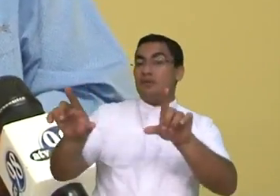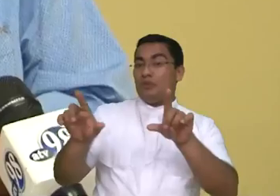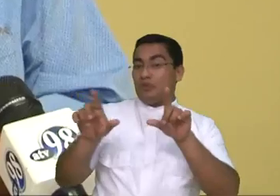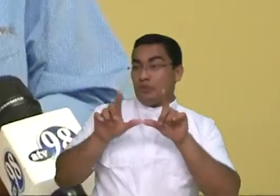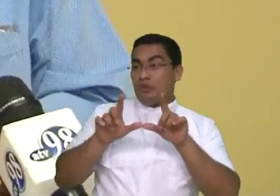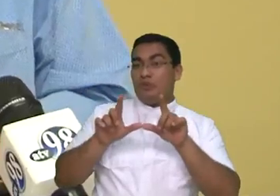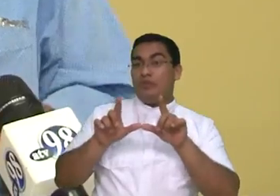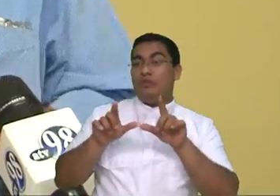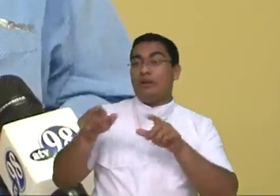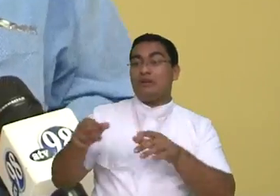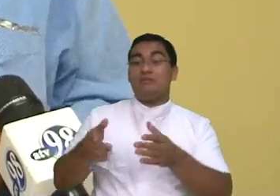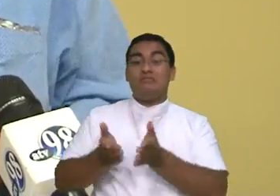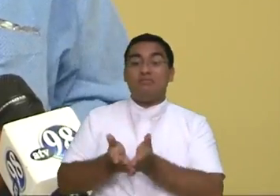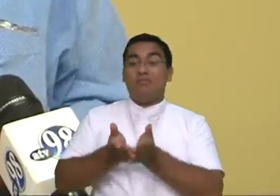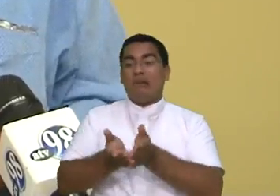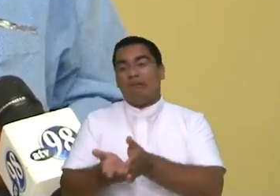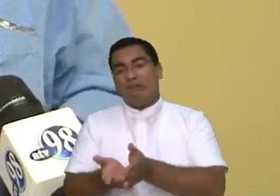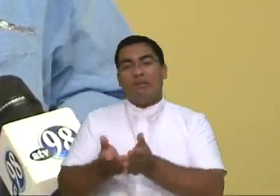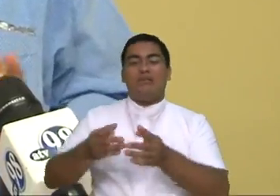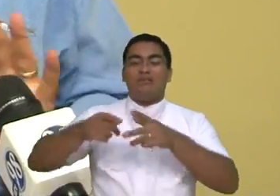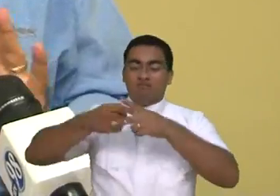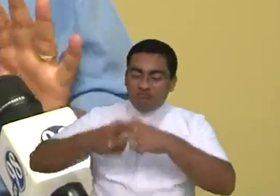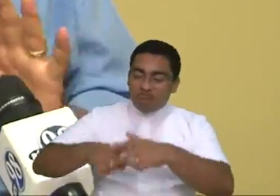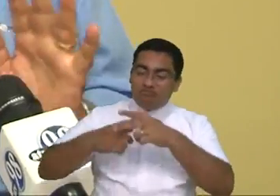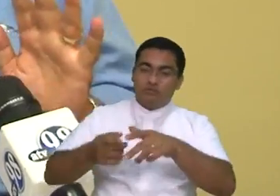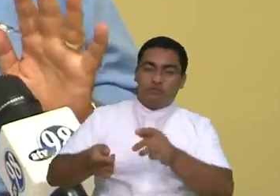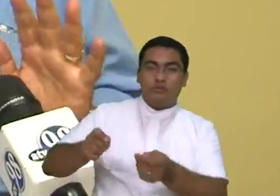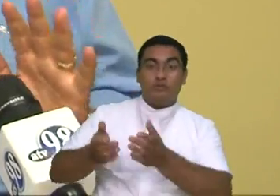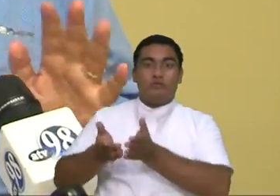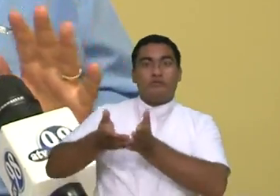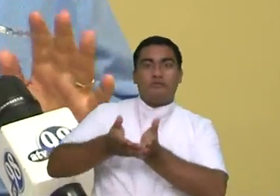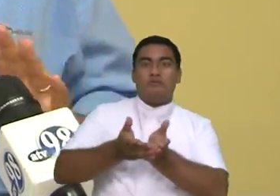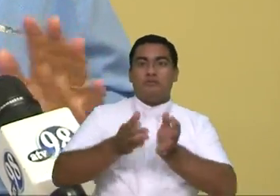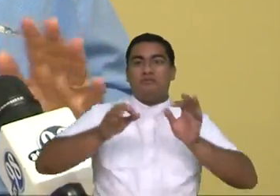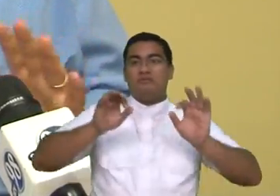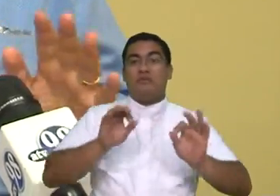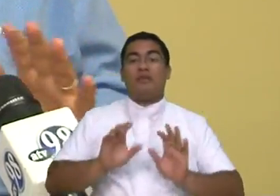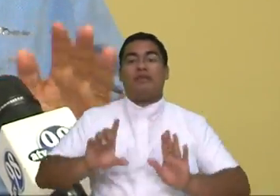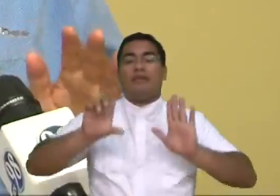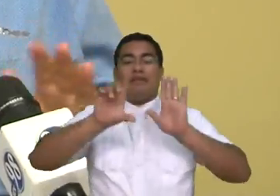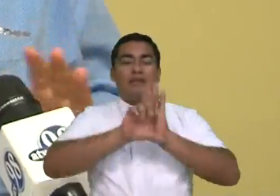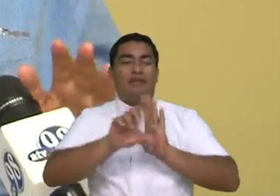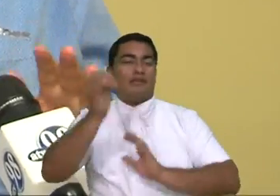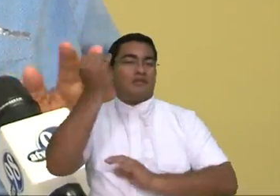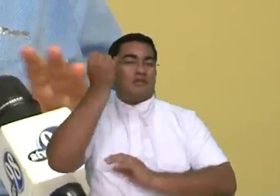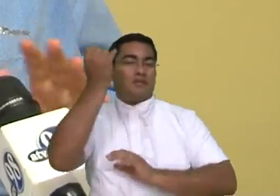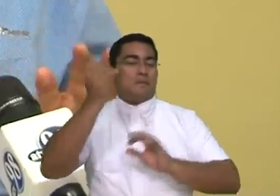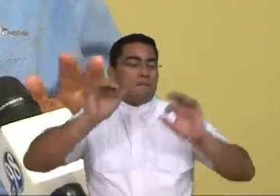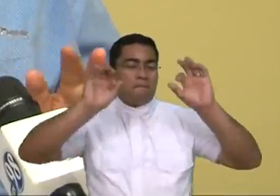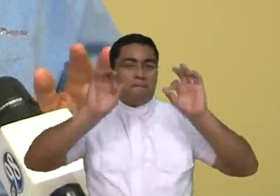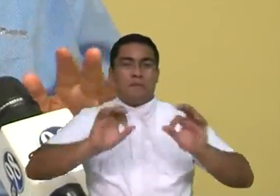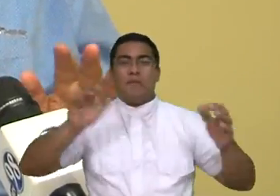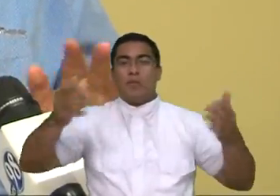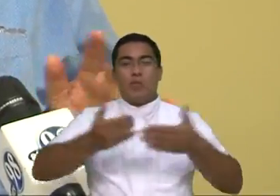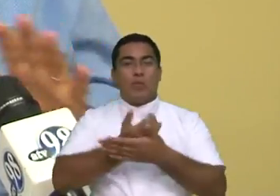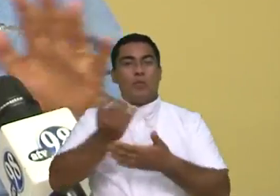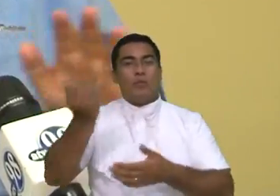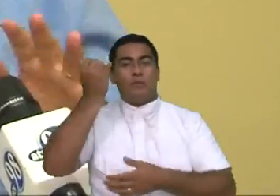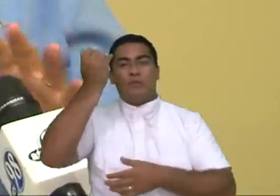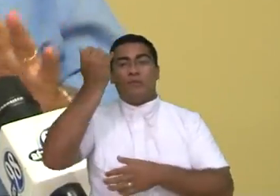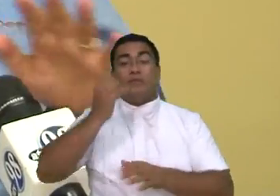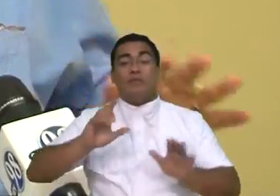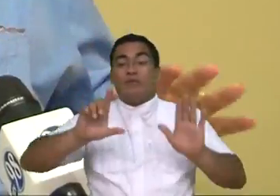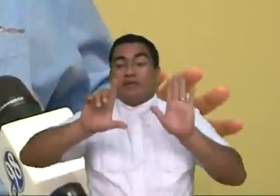estos repuestos. Esta es una ley que no toca nada de lo que es absolutamente al Estado en exoneraciones y